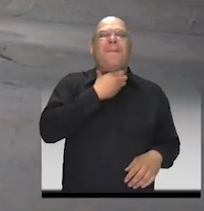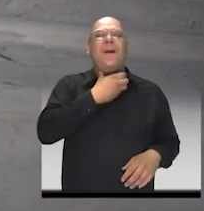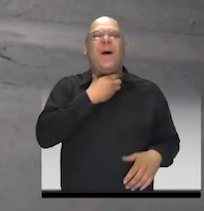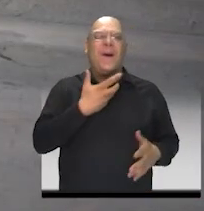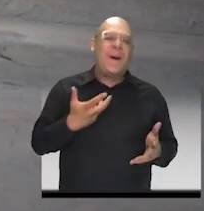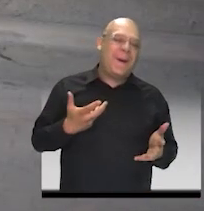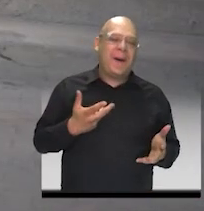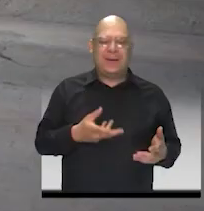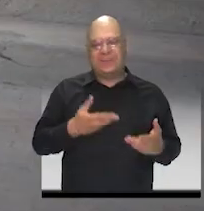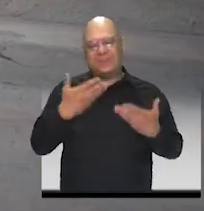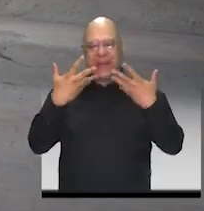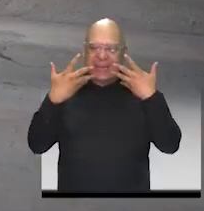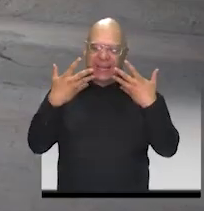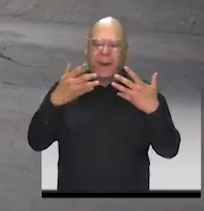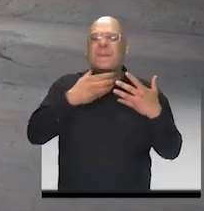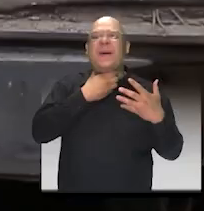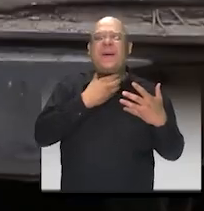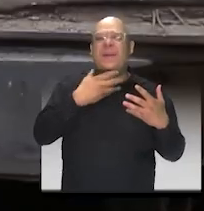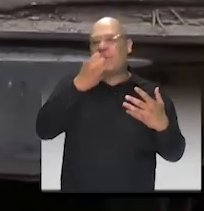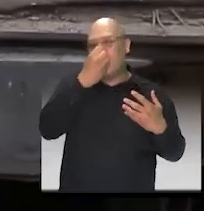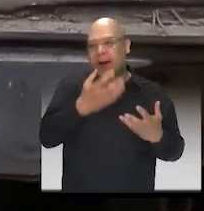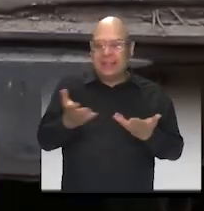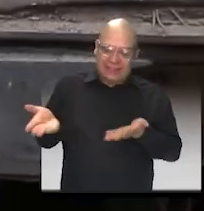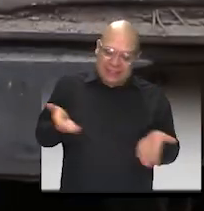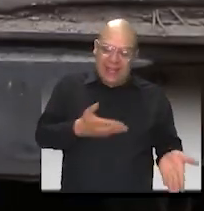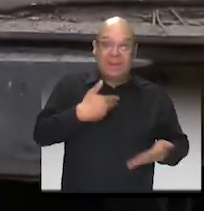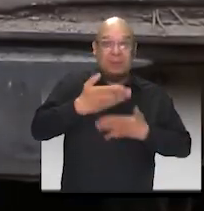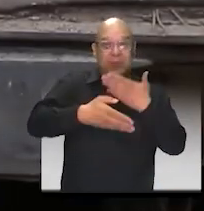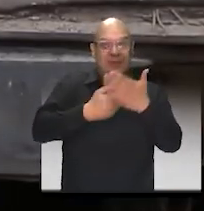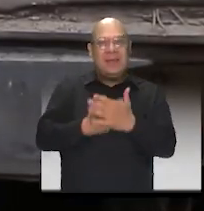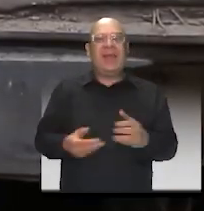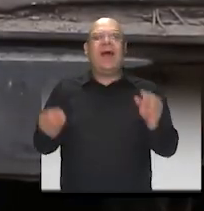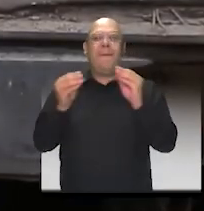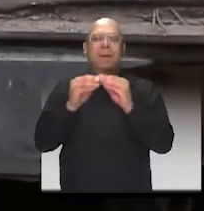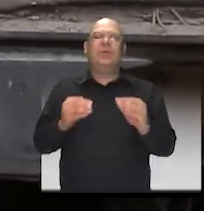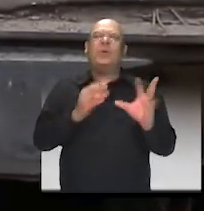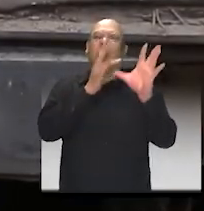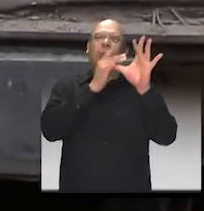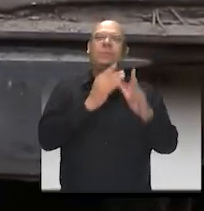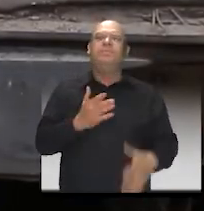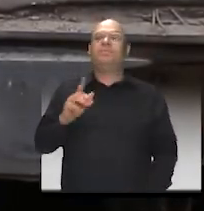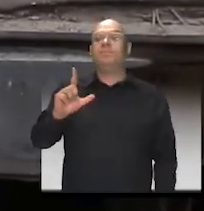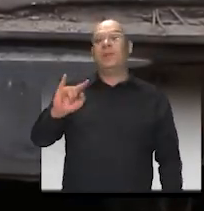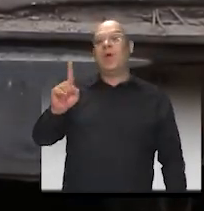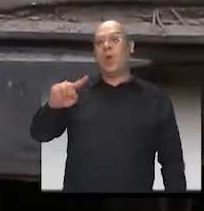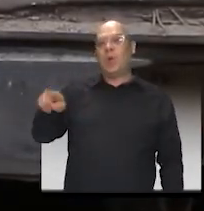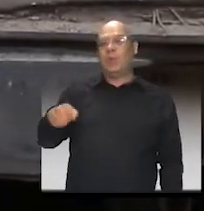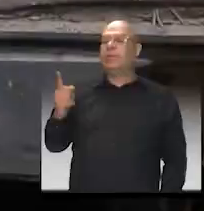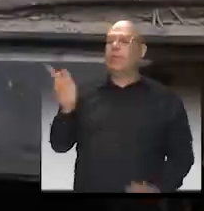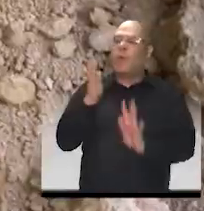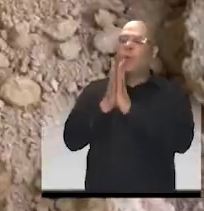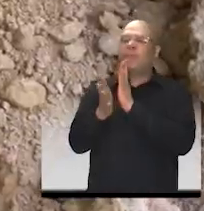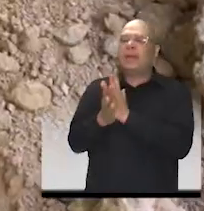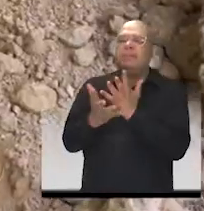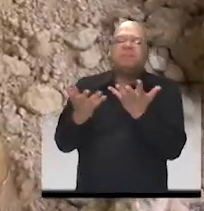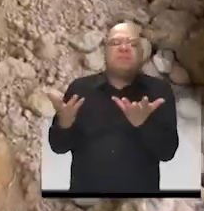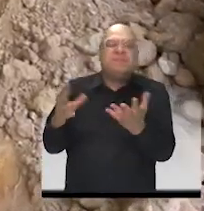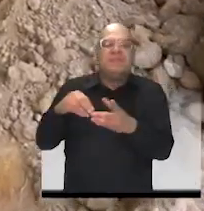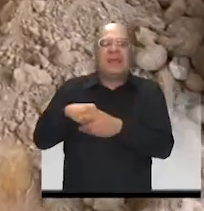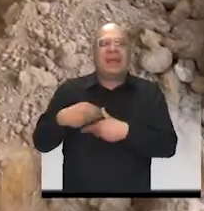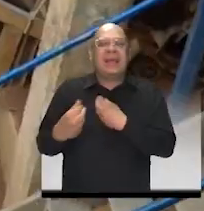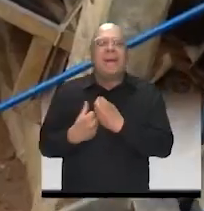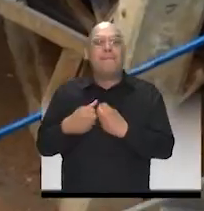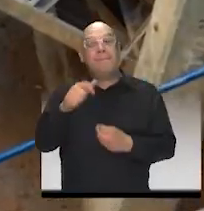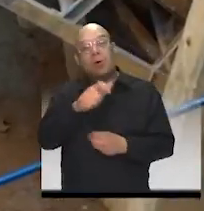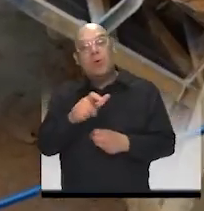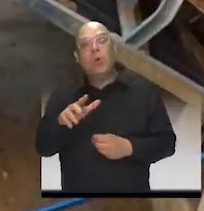esta ladrillera, acompañando todo este proceso de lo que se hace en Itagüí. Luis Bernardo, que seas tú el que le cuente a la comunidad itagüiseña y